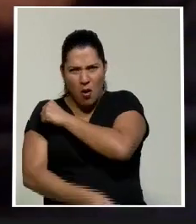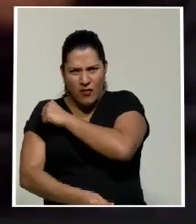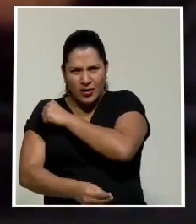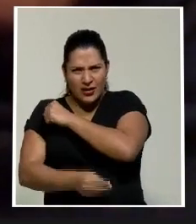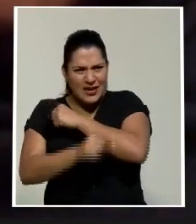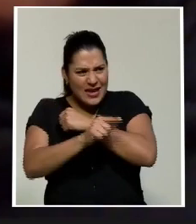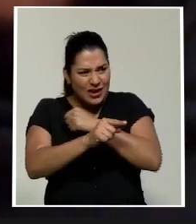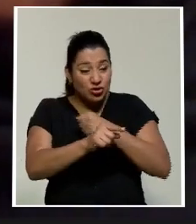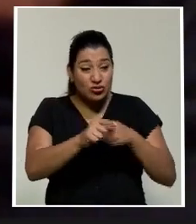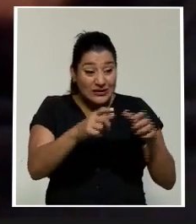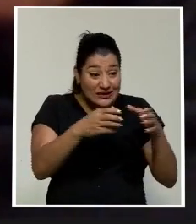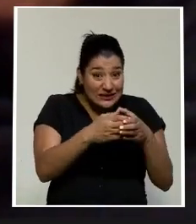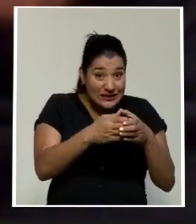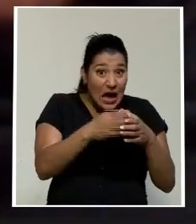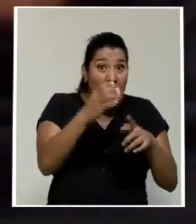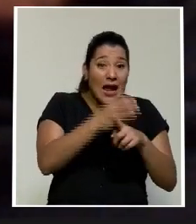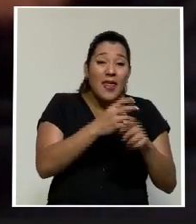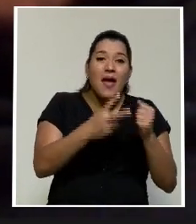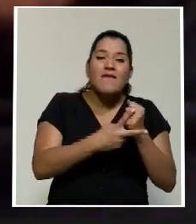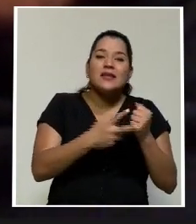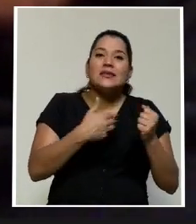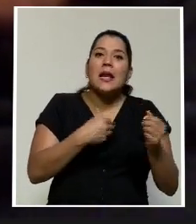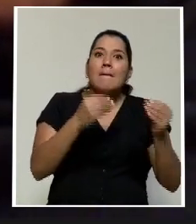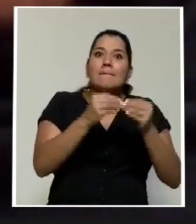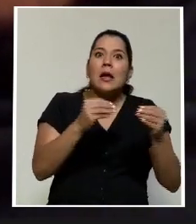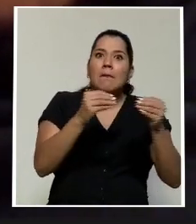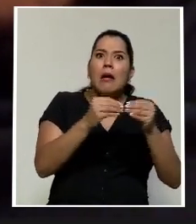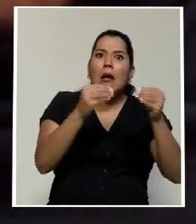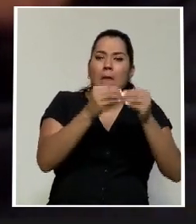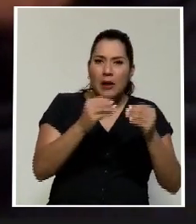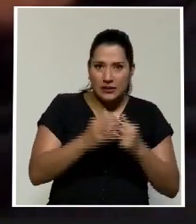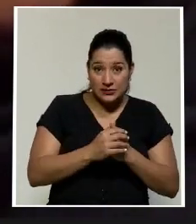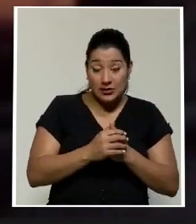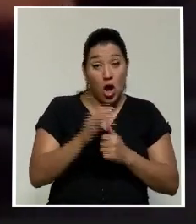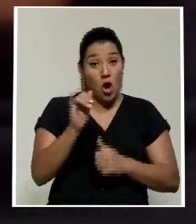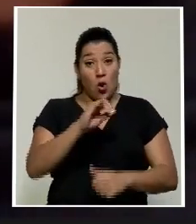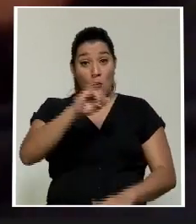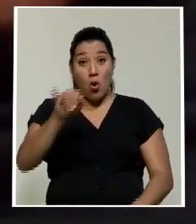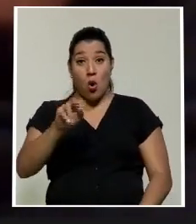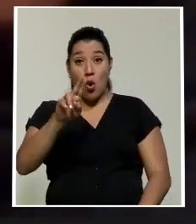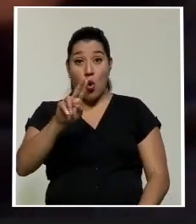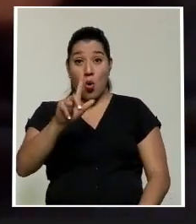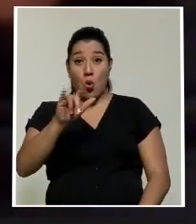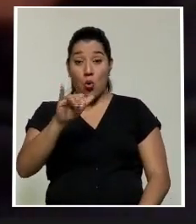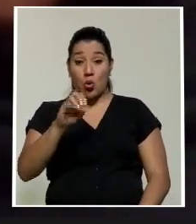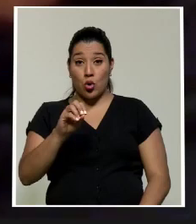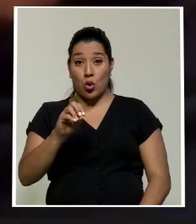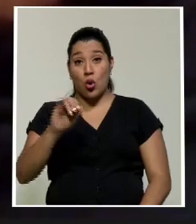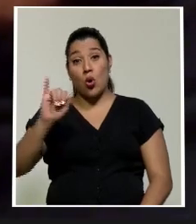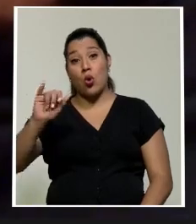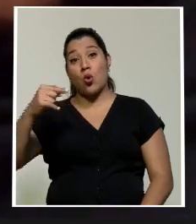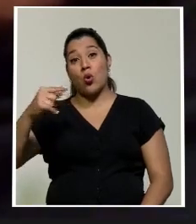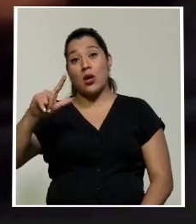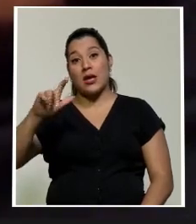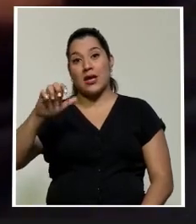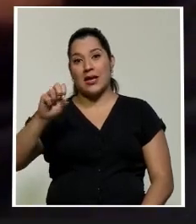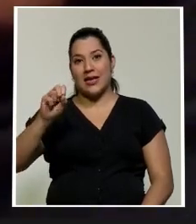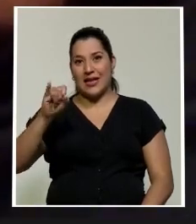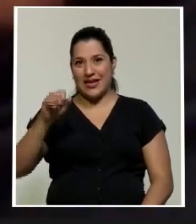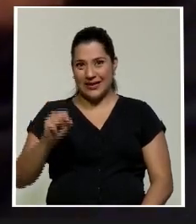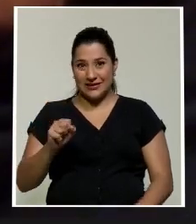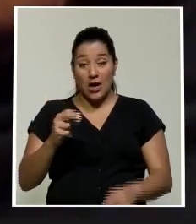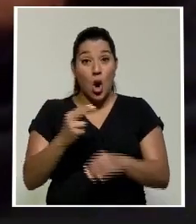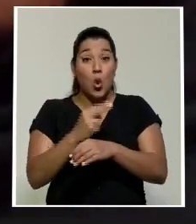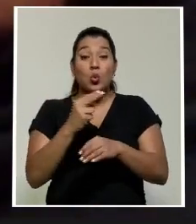decías. Uno de esos casos es el de Julio Iglesias, que usaba sociedades offshore para escribir algunas de